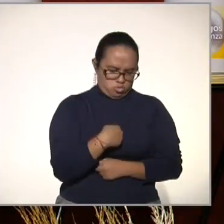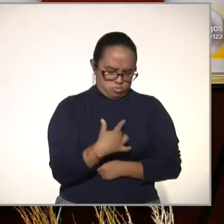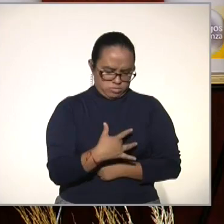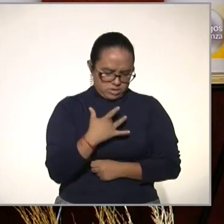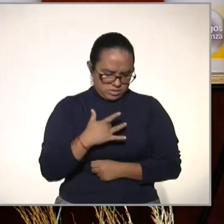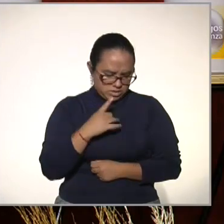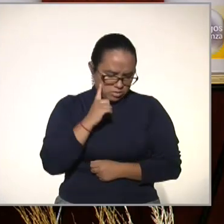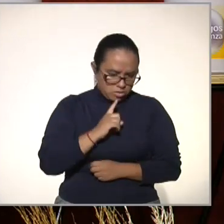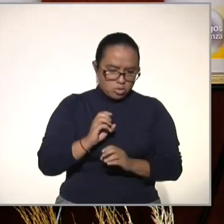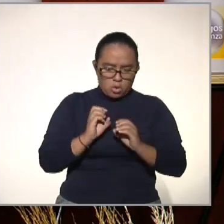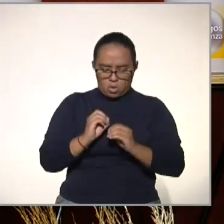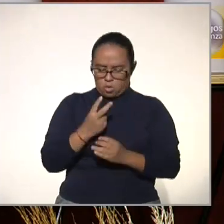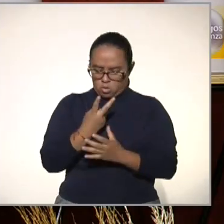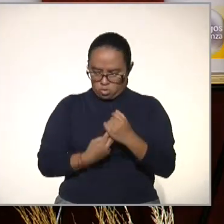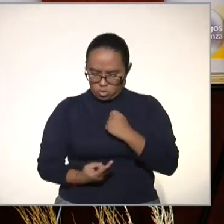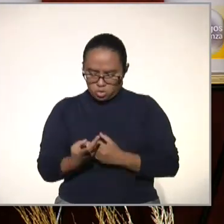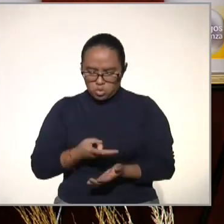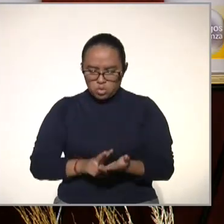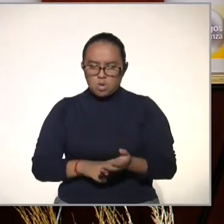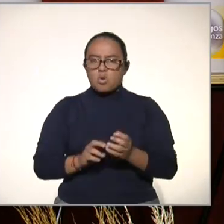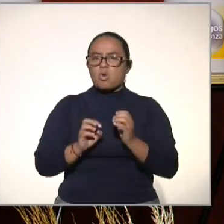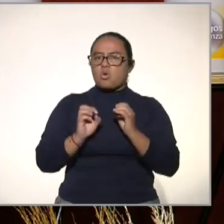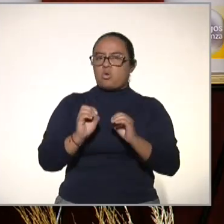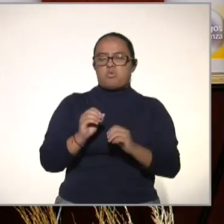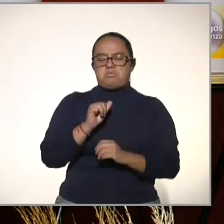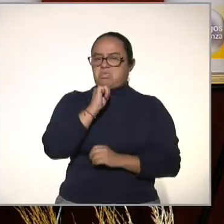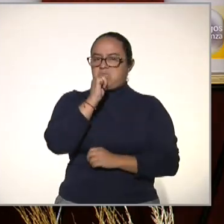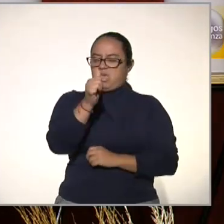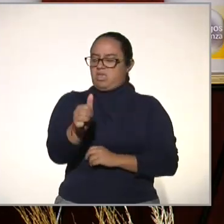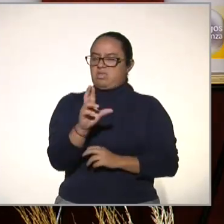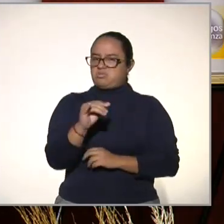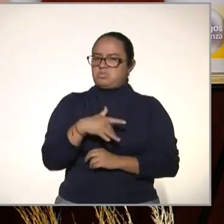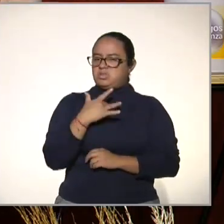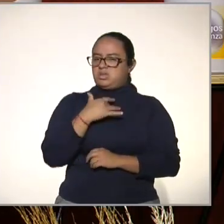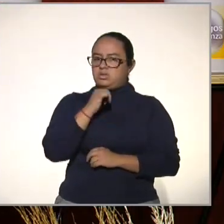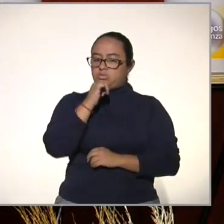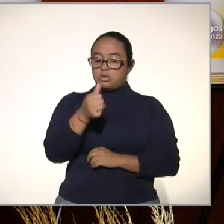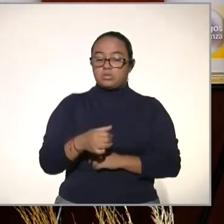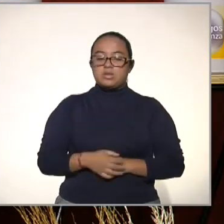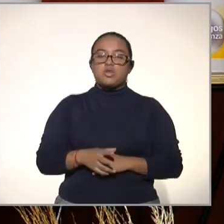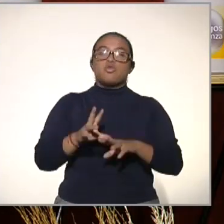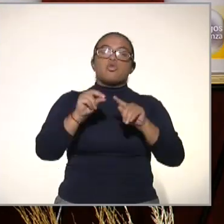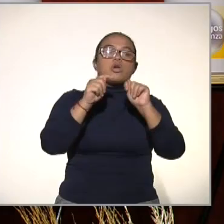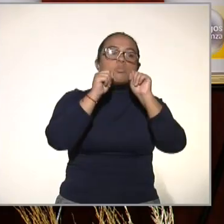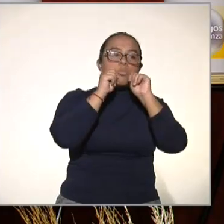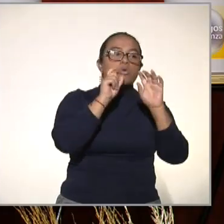como ambos, como ninguno, y es independiente del sexo.